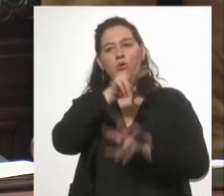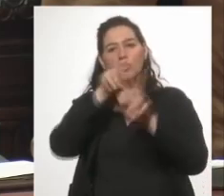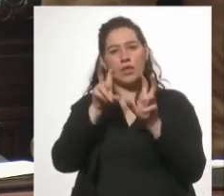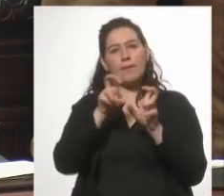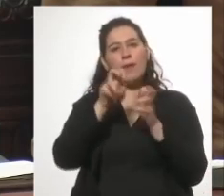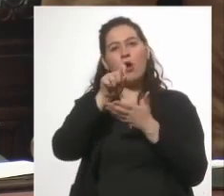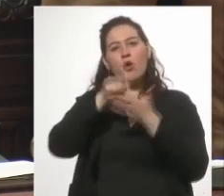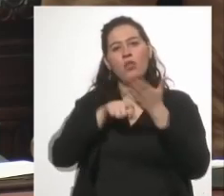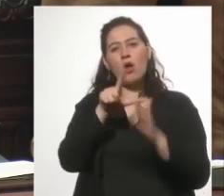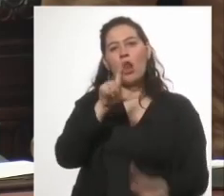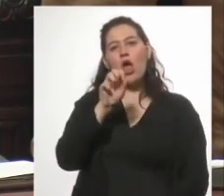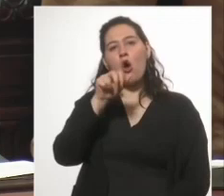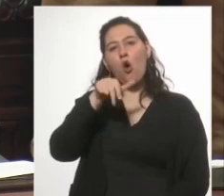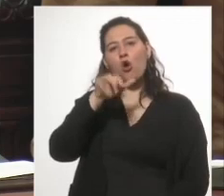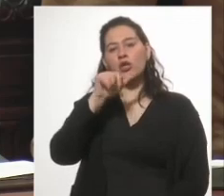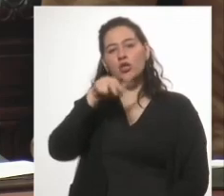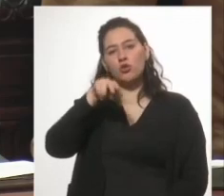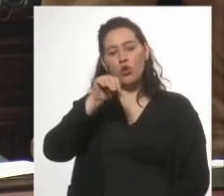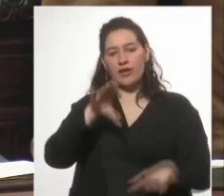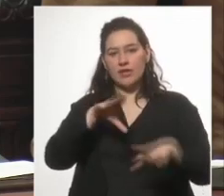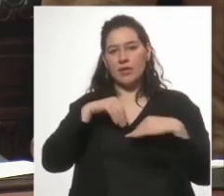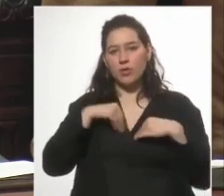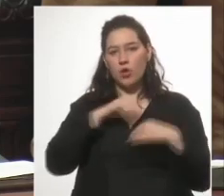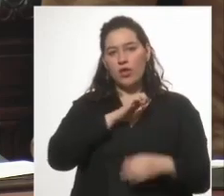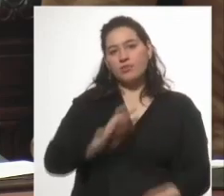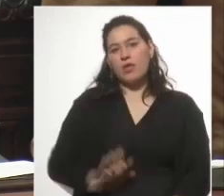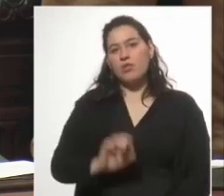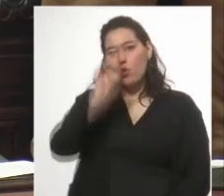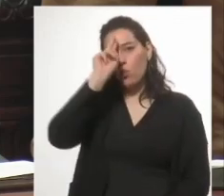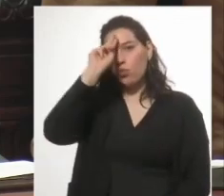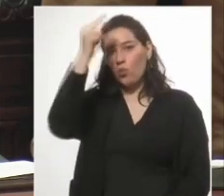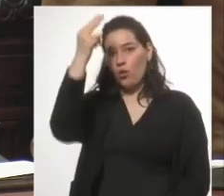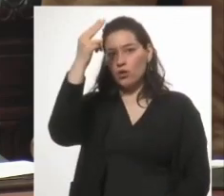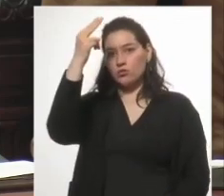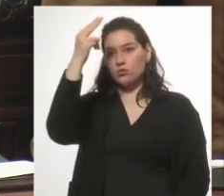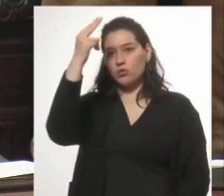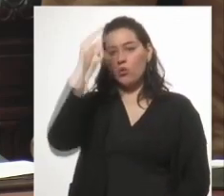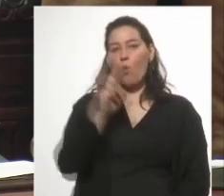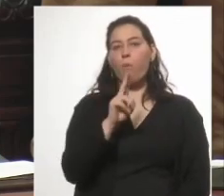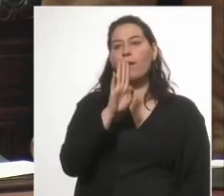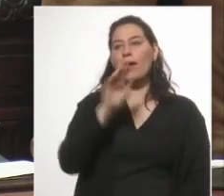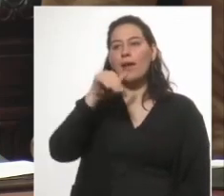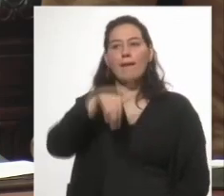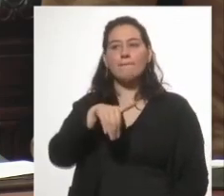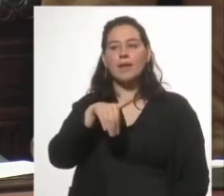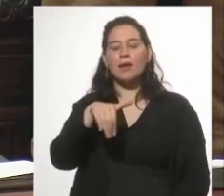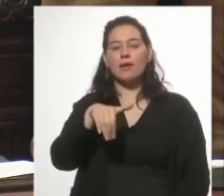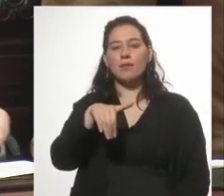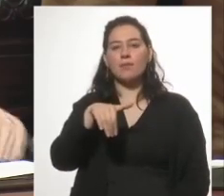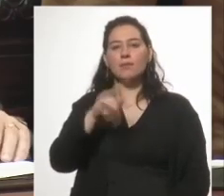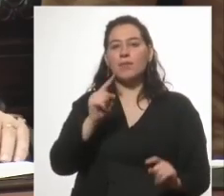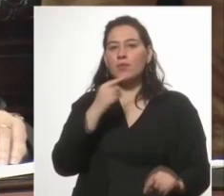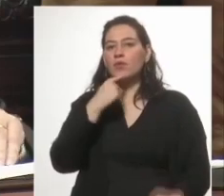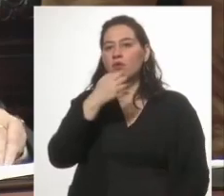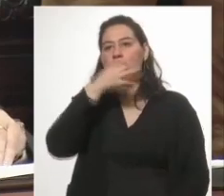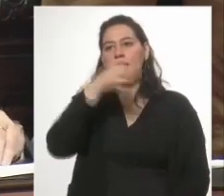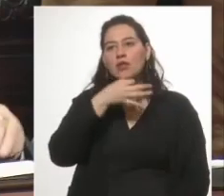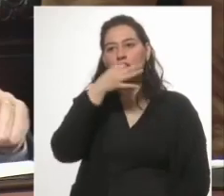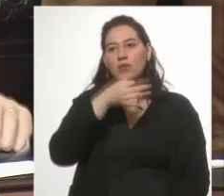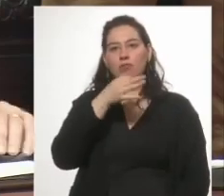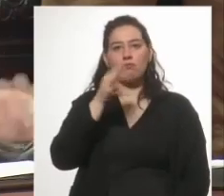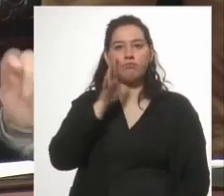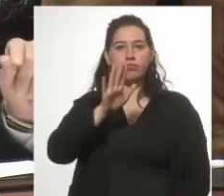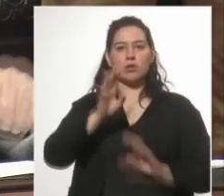leonino que asumió el Estado uruguayo con UPM, como quedó declarado por la